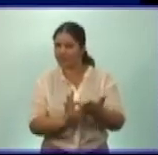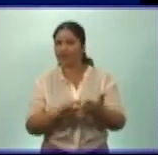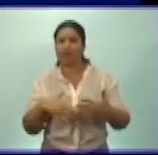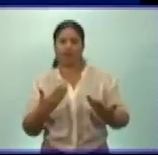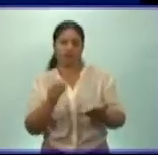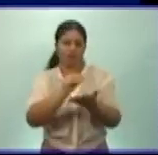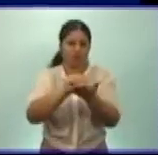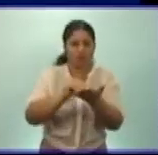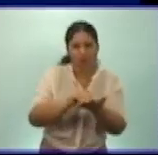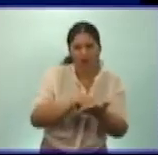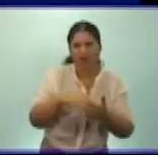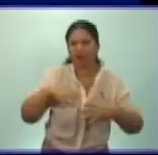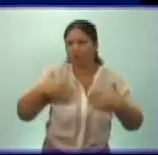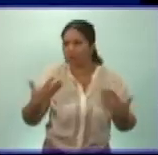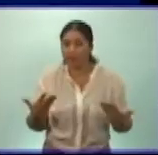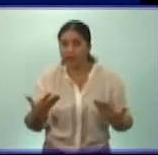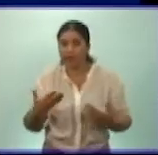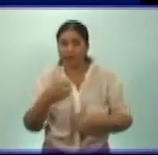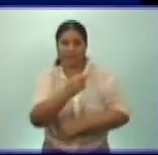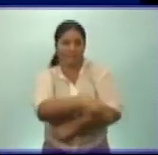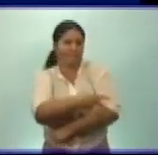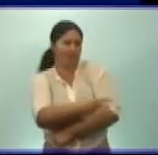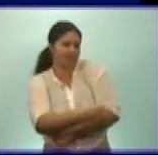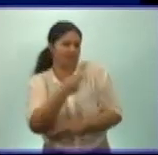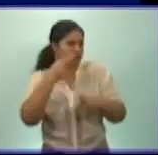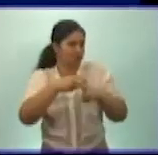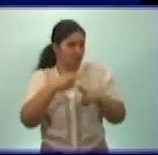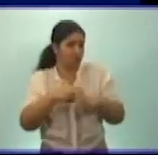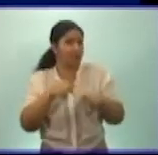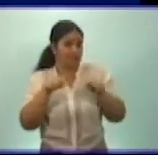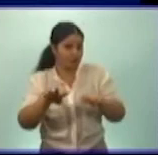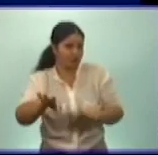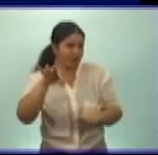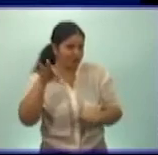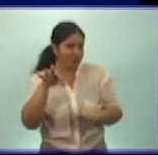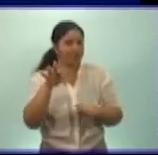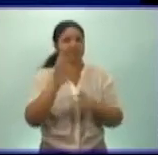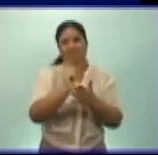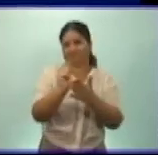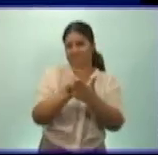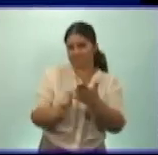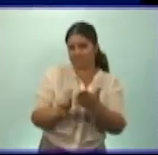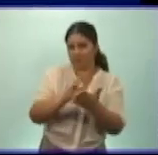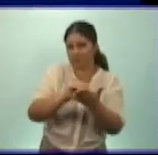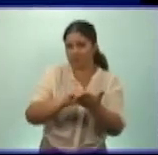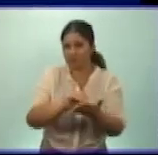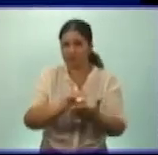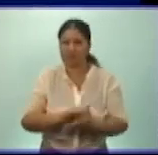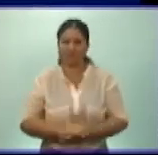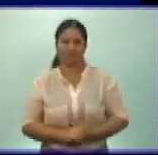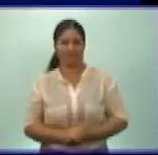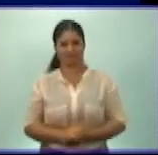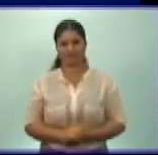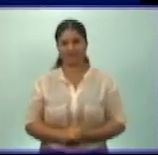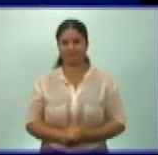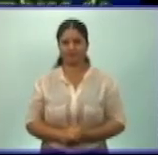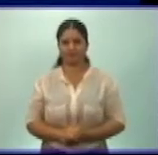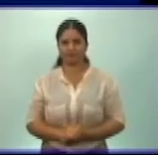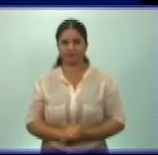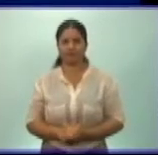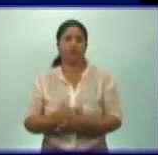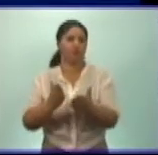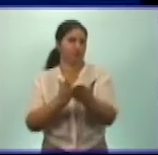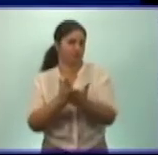se desarrolla esta acción. El conflicto es único, por supuesto, sigue las normas